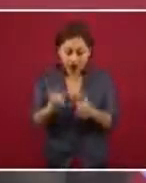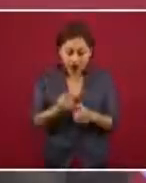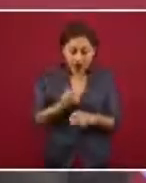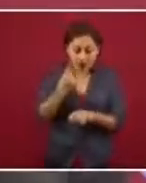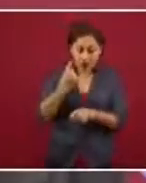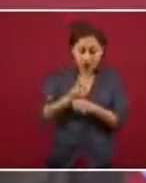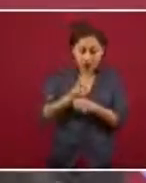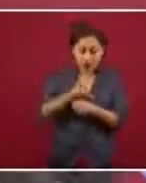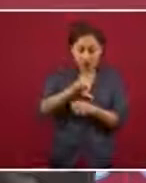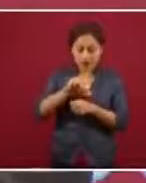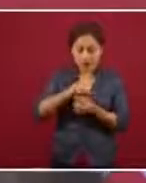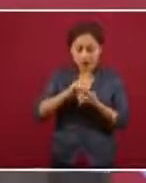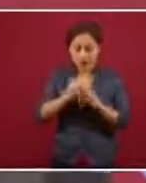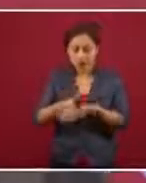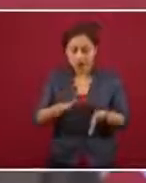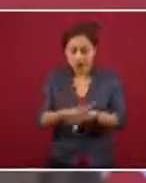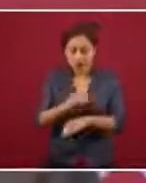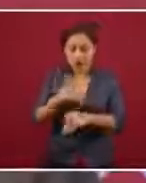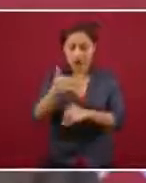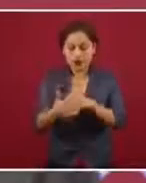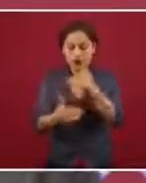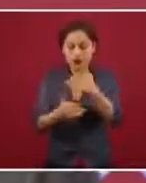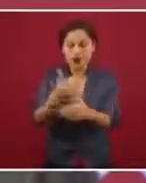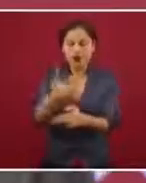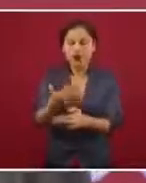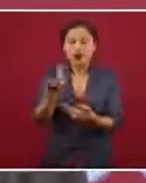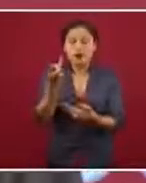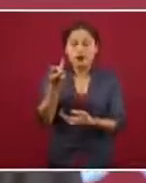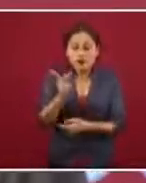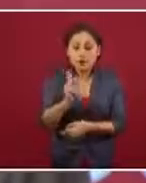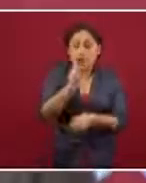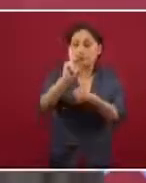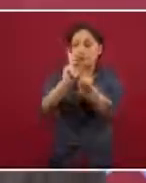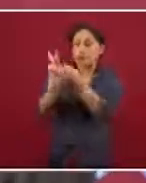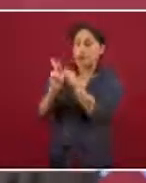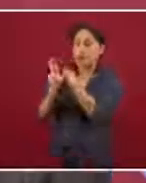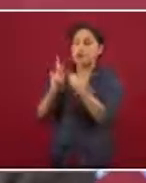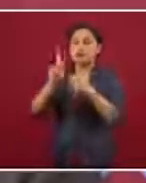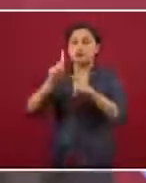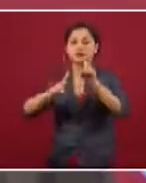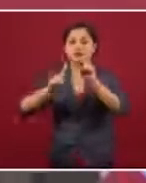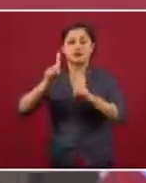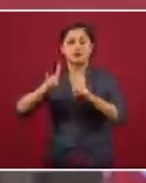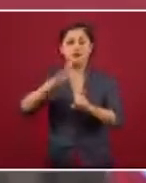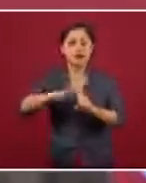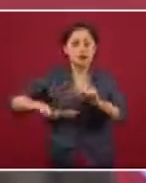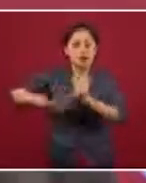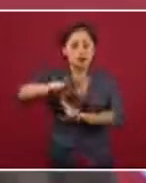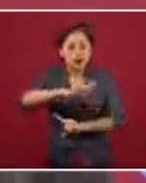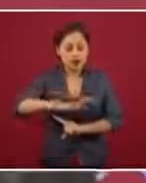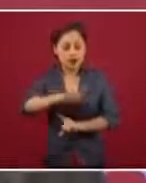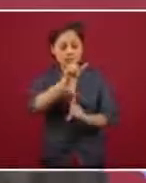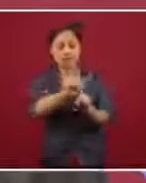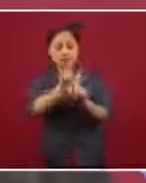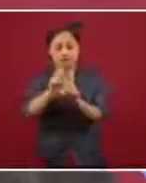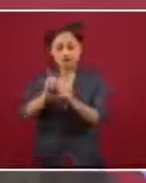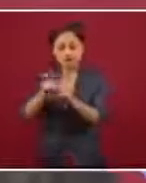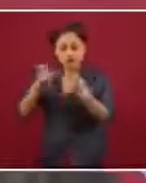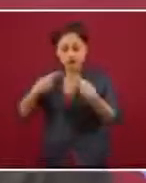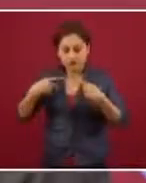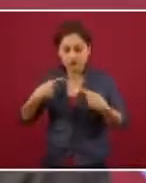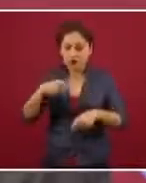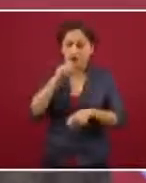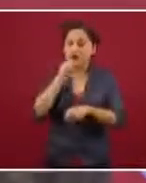Cada país, de acuerdo a su geografía, la población que tiene, la movilidad